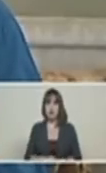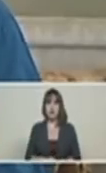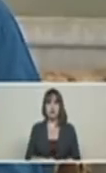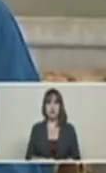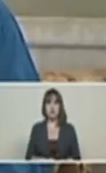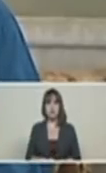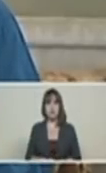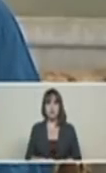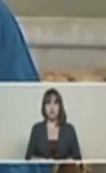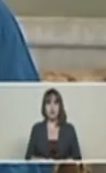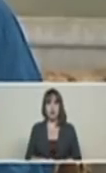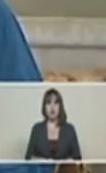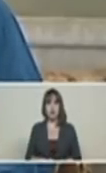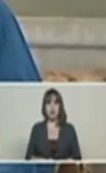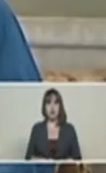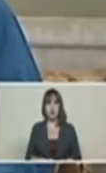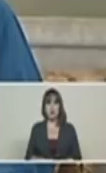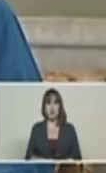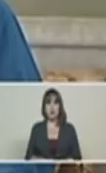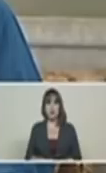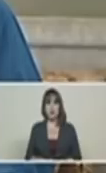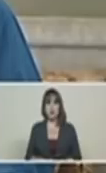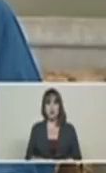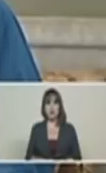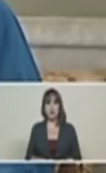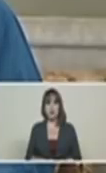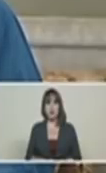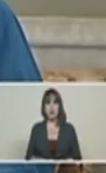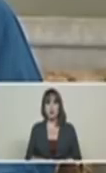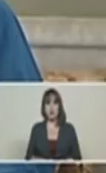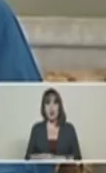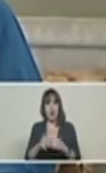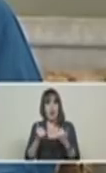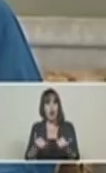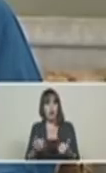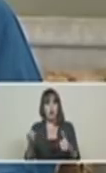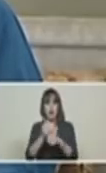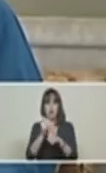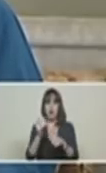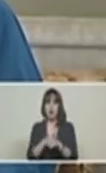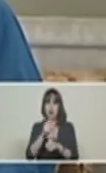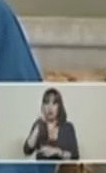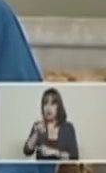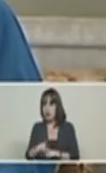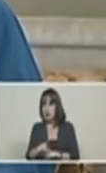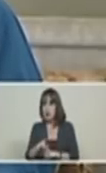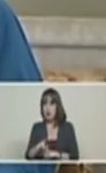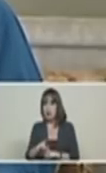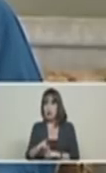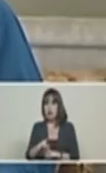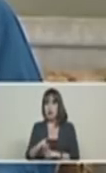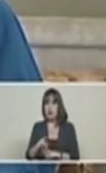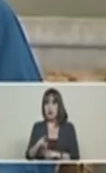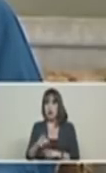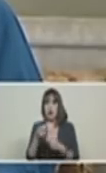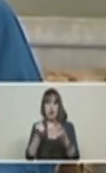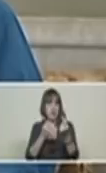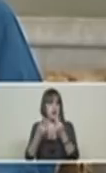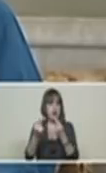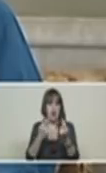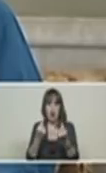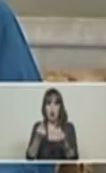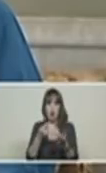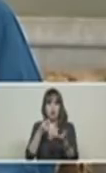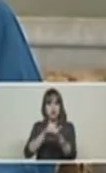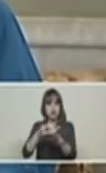Quiere decir que hemos logrado también sacar circulante que presionaba